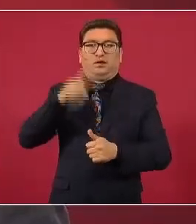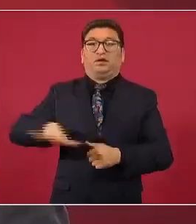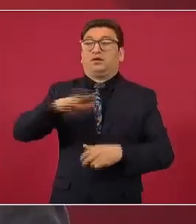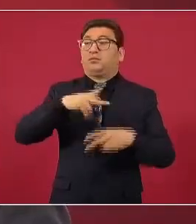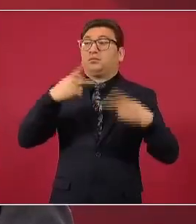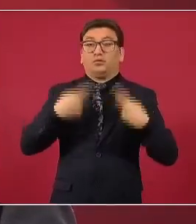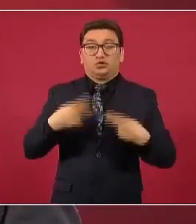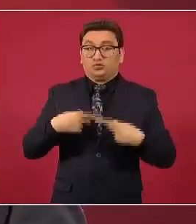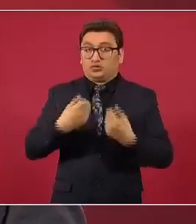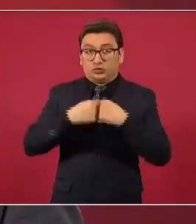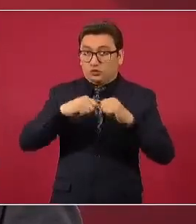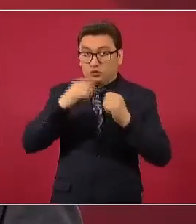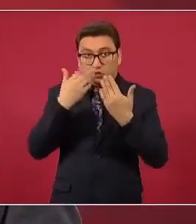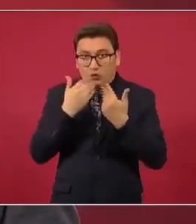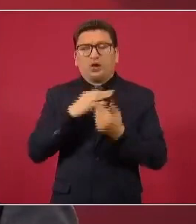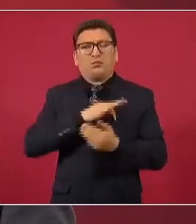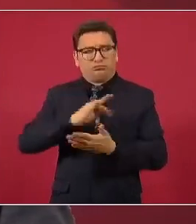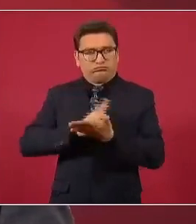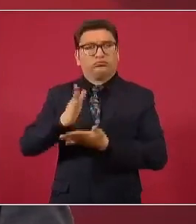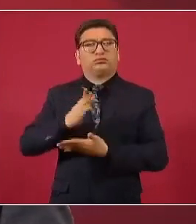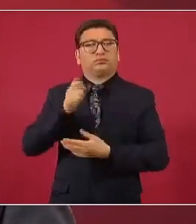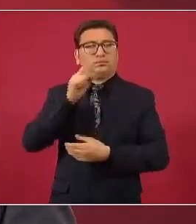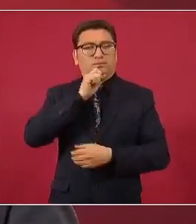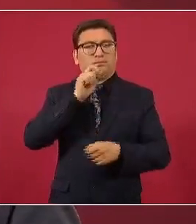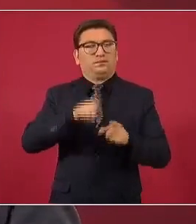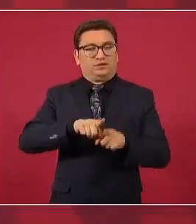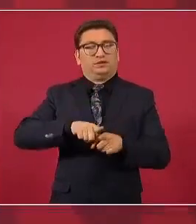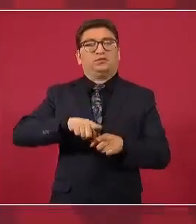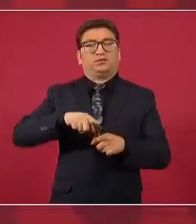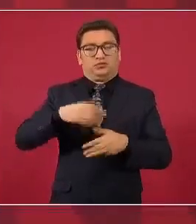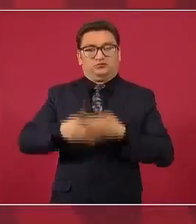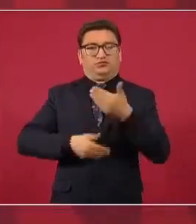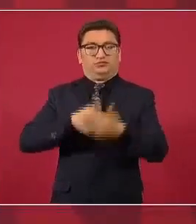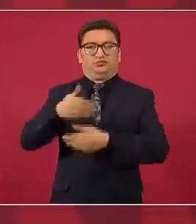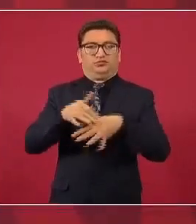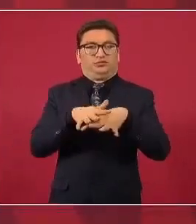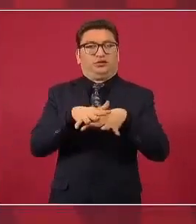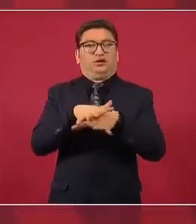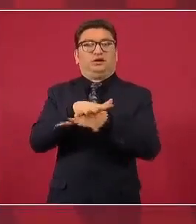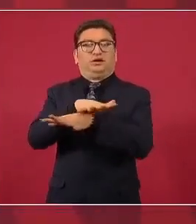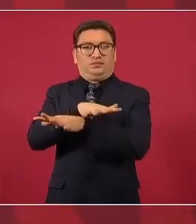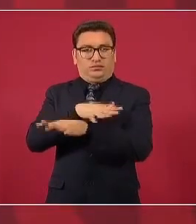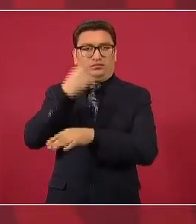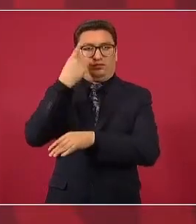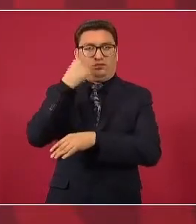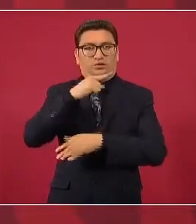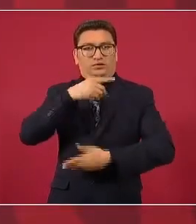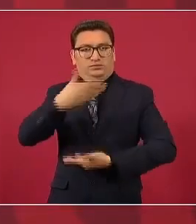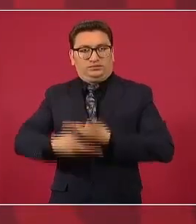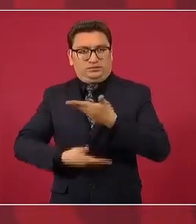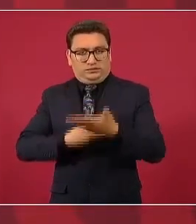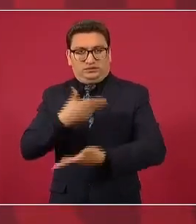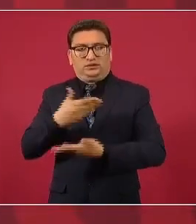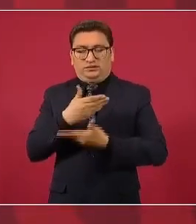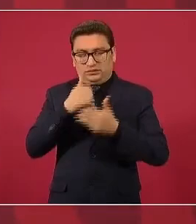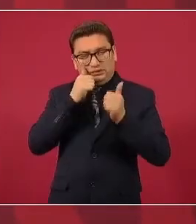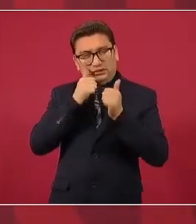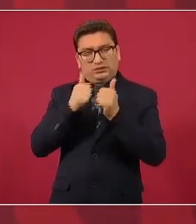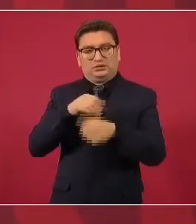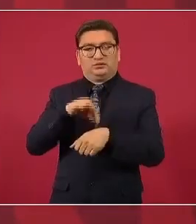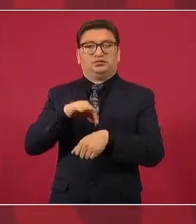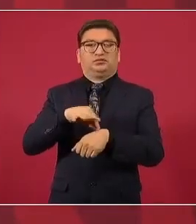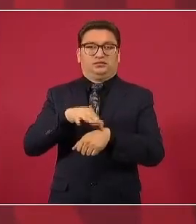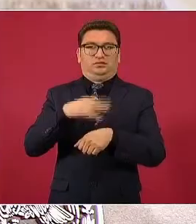sin seguridad social, con este proceso de transformación de los servicios de atención médica que